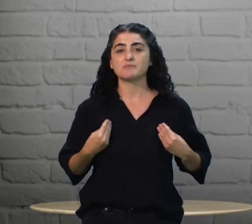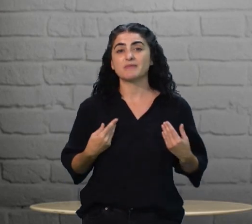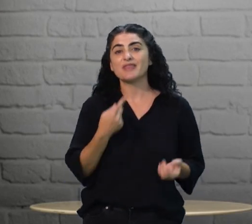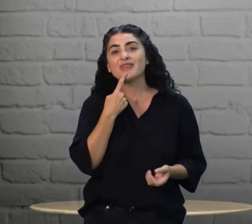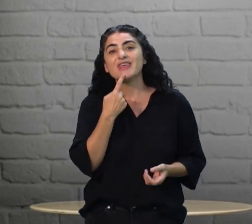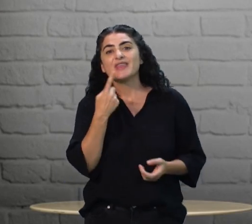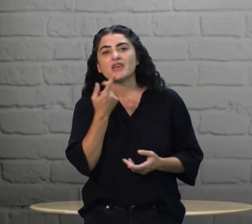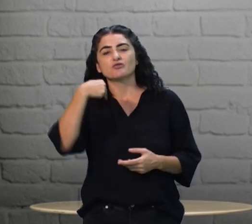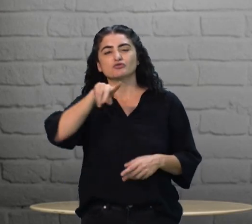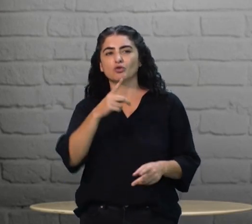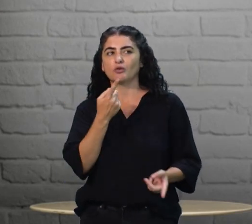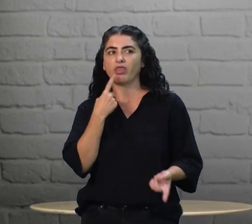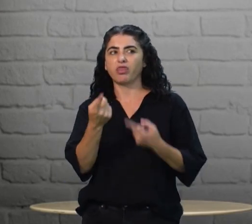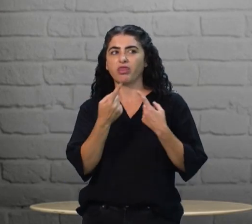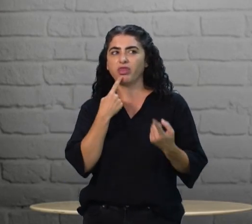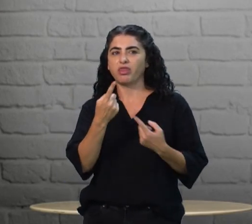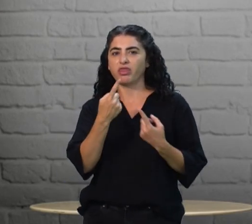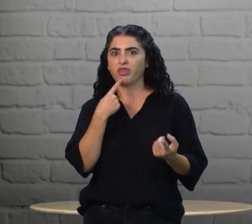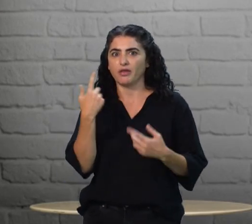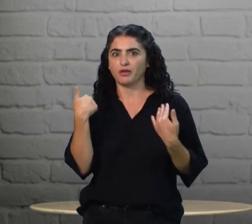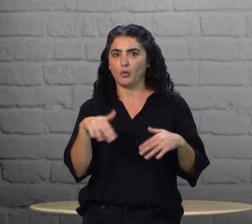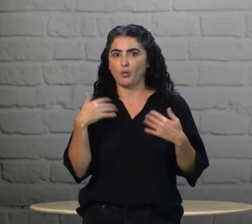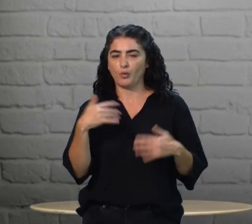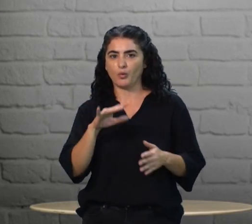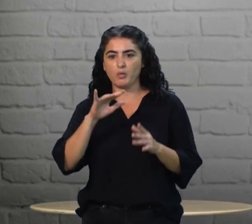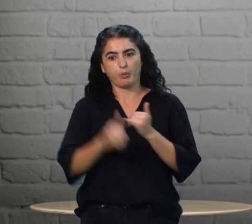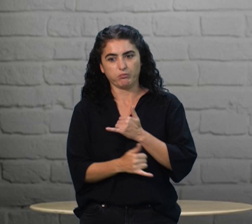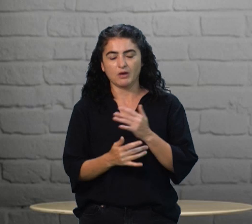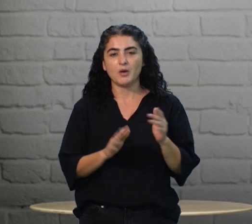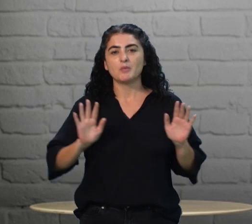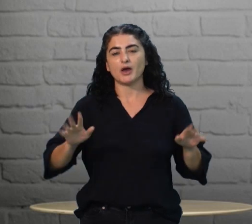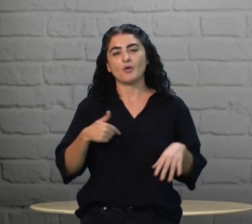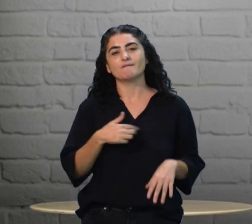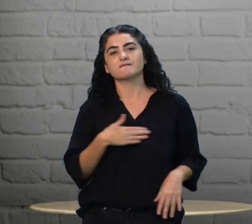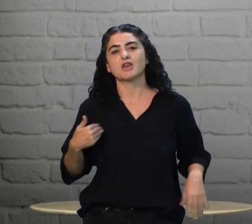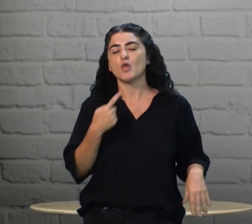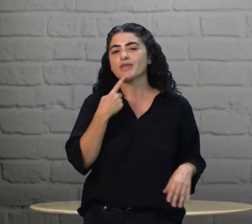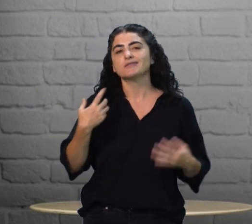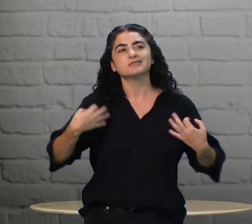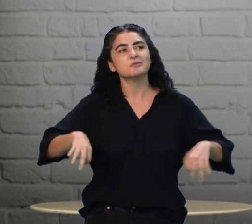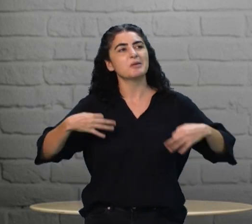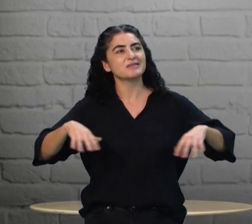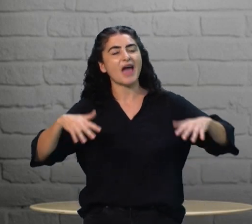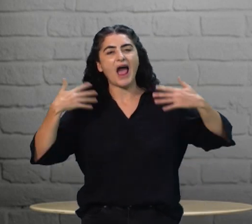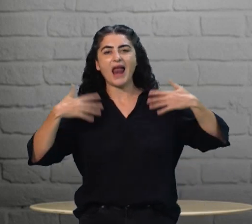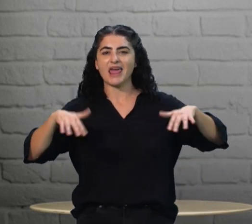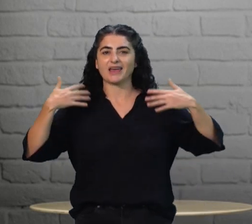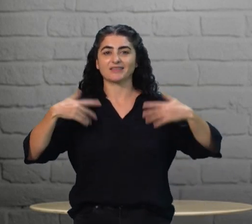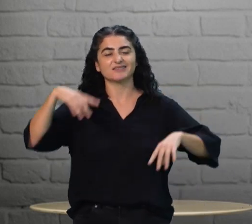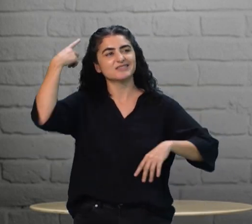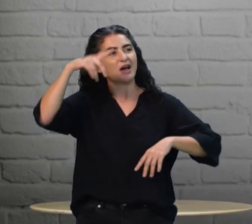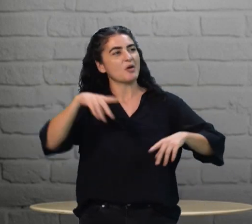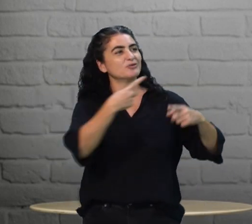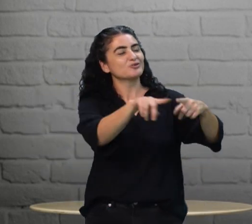boca chancla dicen pero yo quiero decir que simplemente somos alegres que sabemos reírnos de las